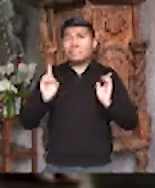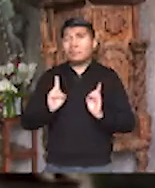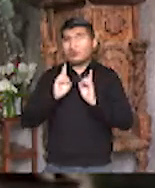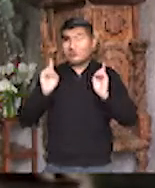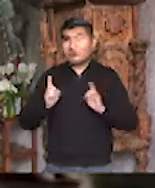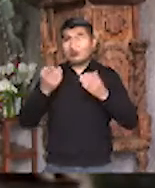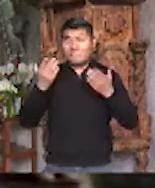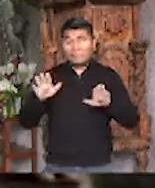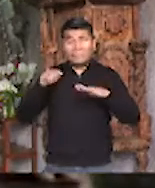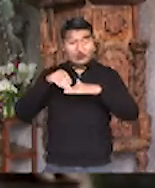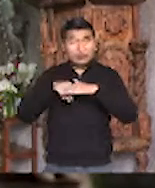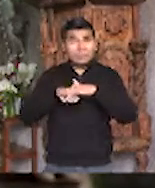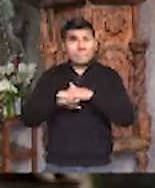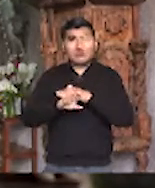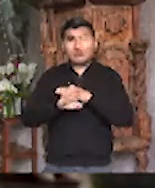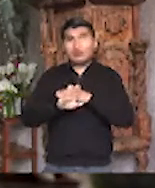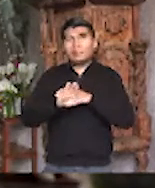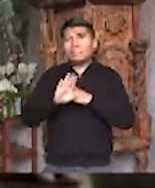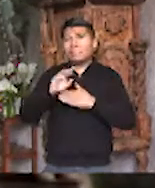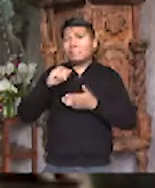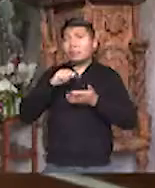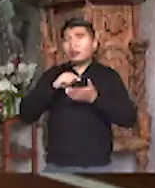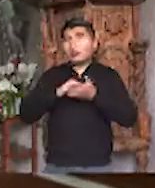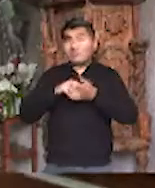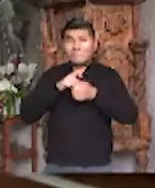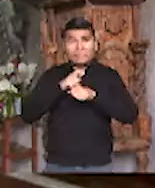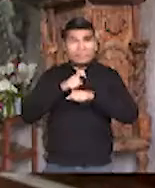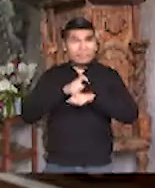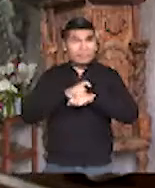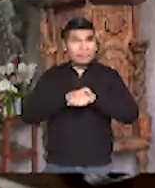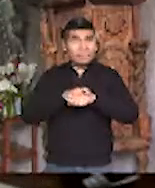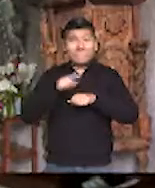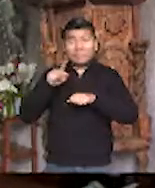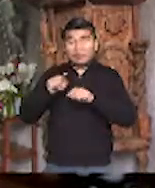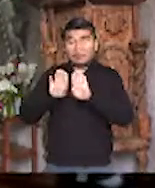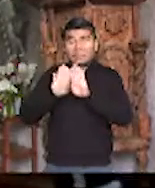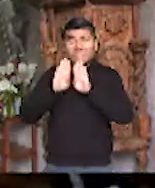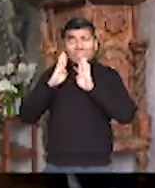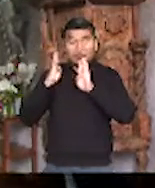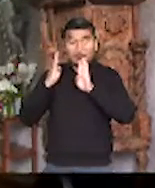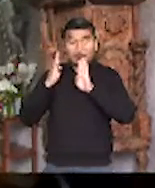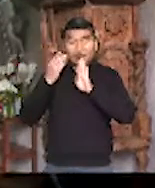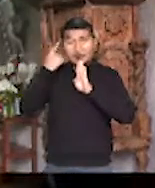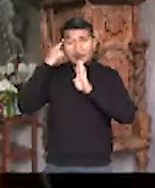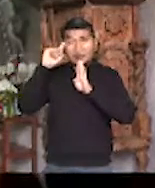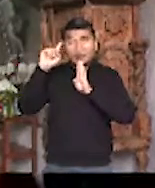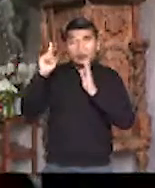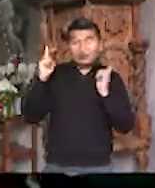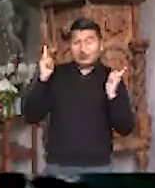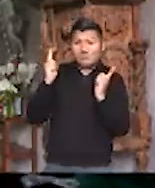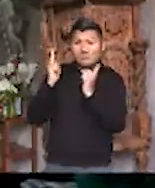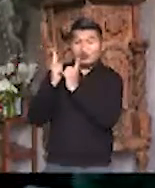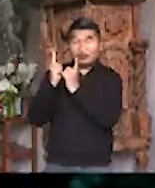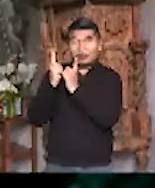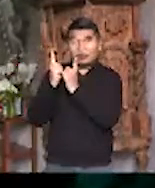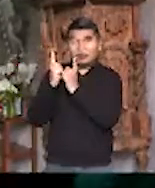atravesado este umbral de esta puerta para encontrarse con jesús